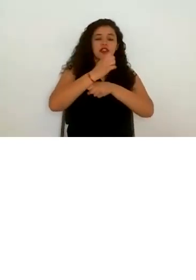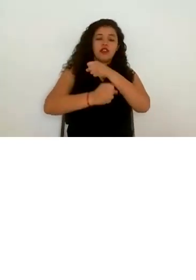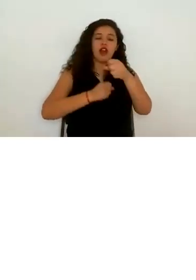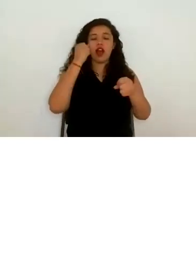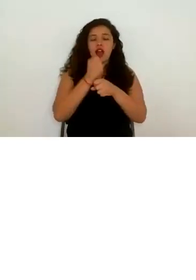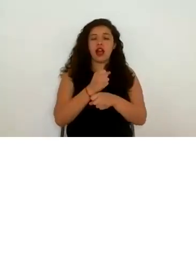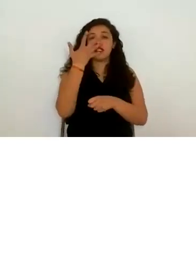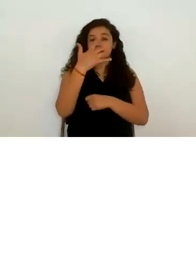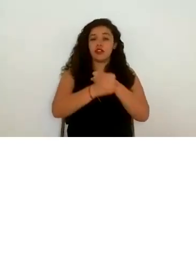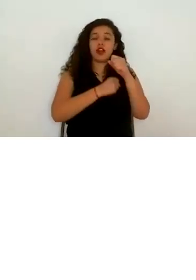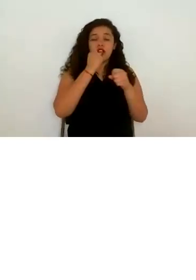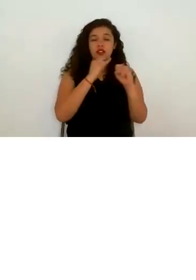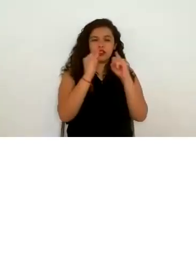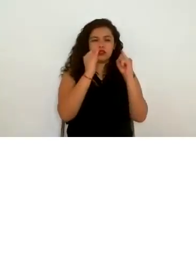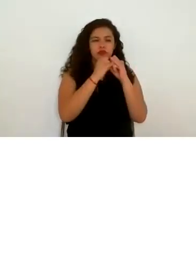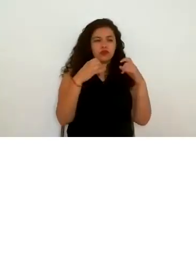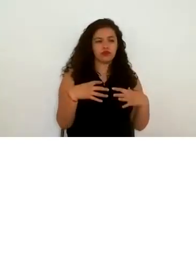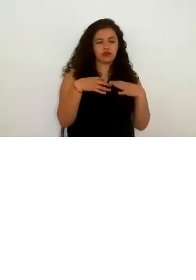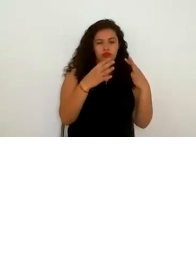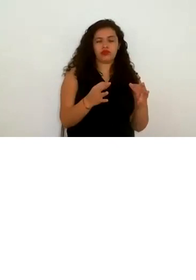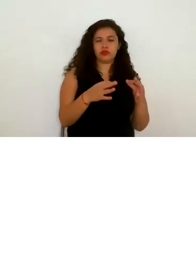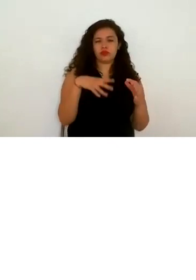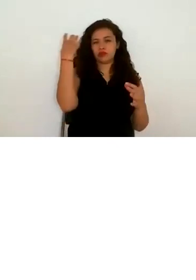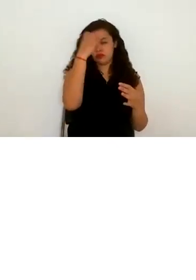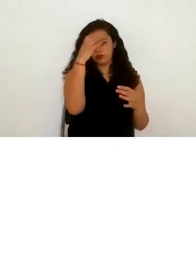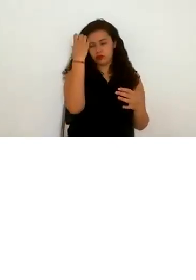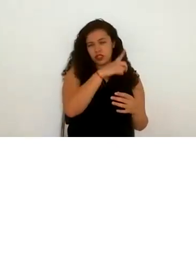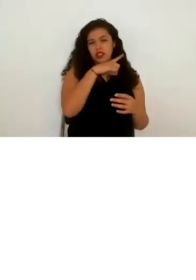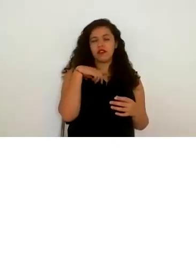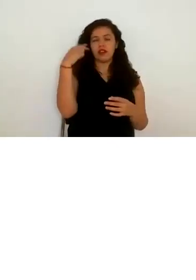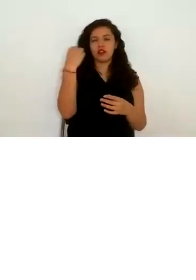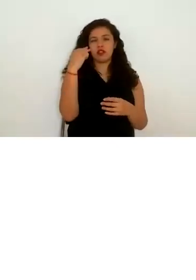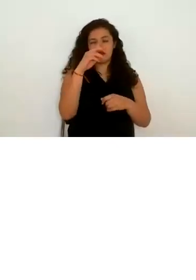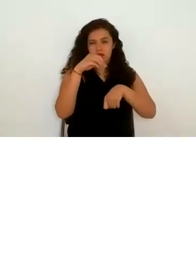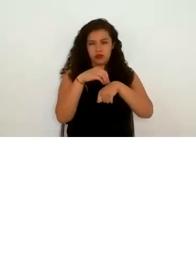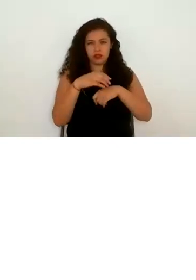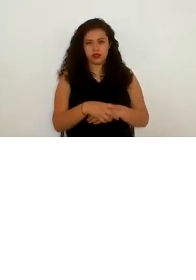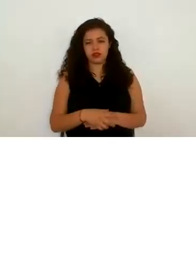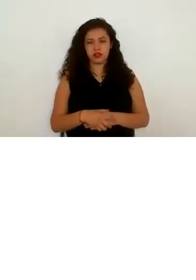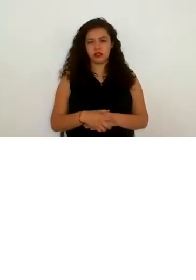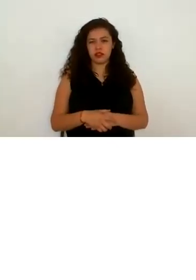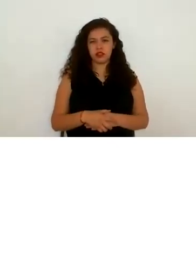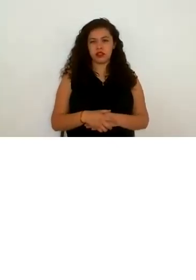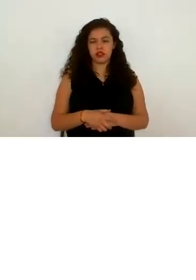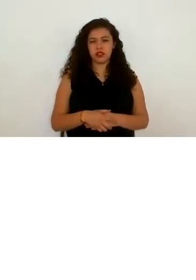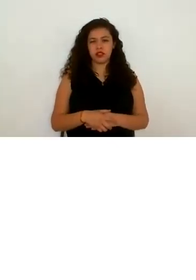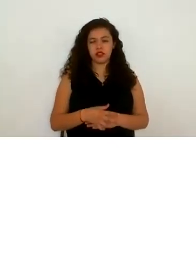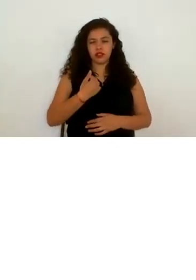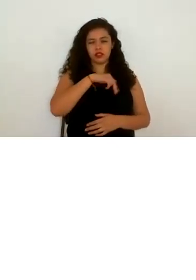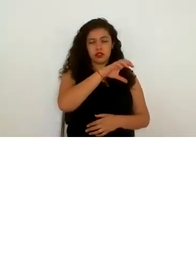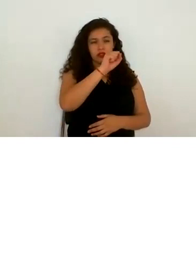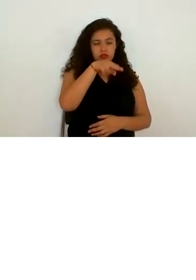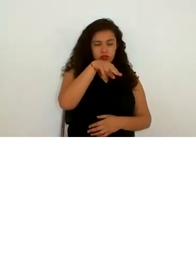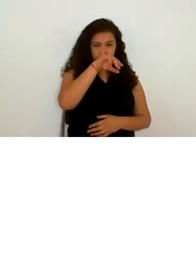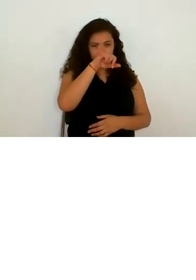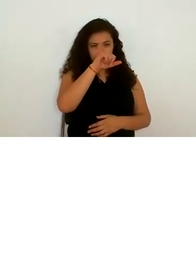¿no? Y a todas esas imágenes hay que colocarles un nombre, porque de igual forma, si tomamos con una cámara Sony, nos va a poner